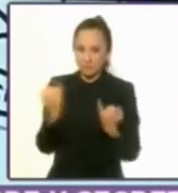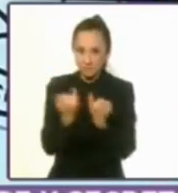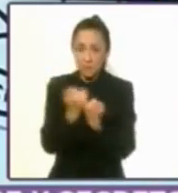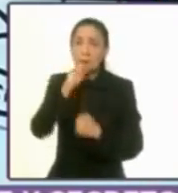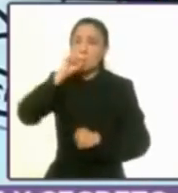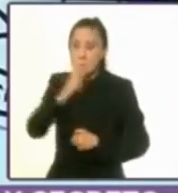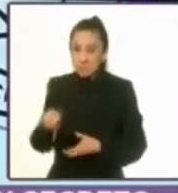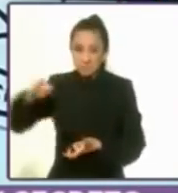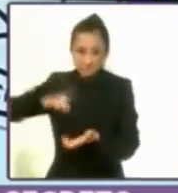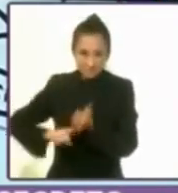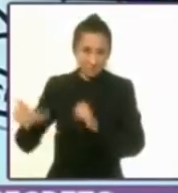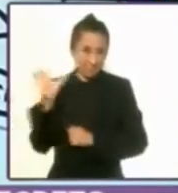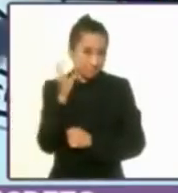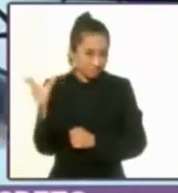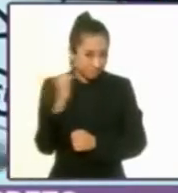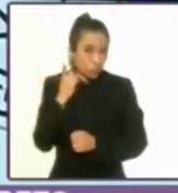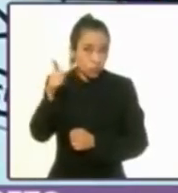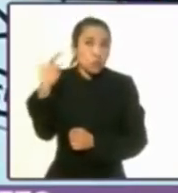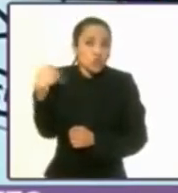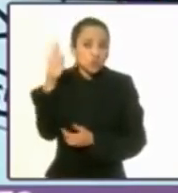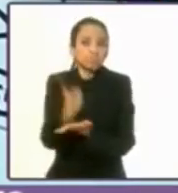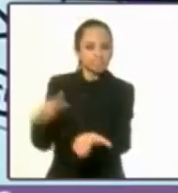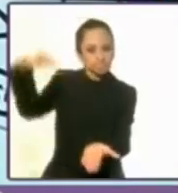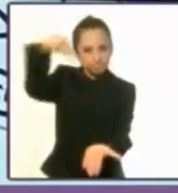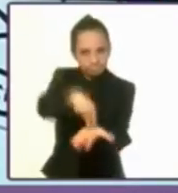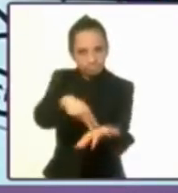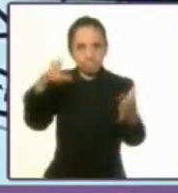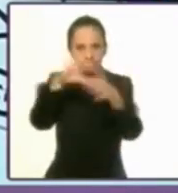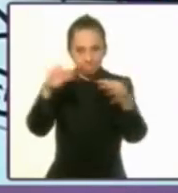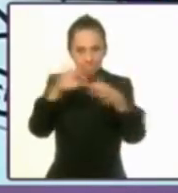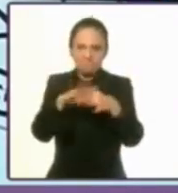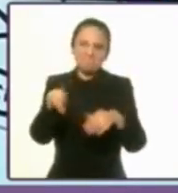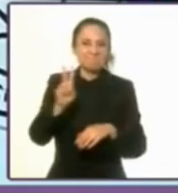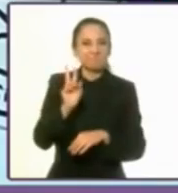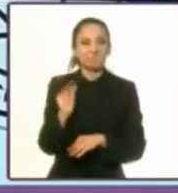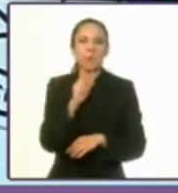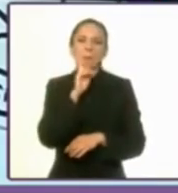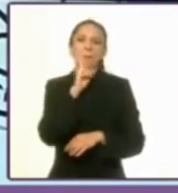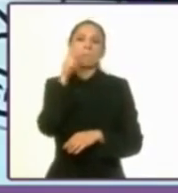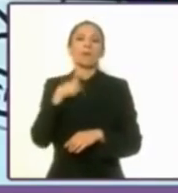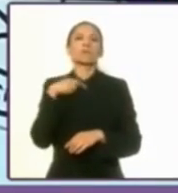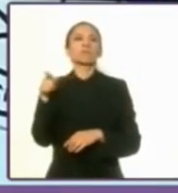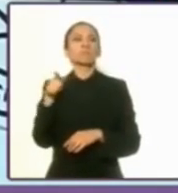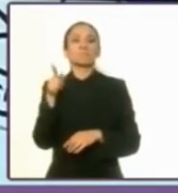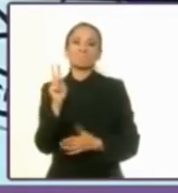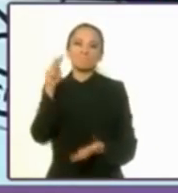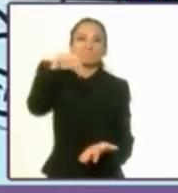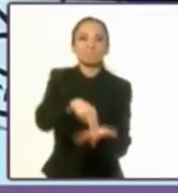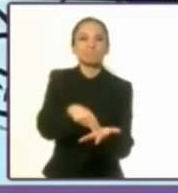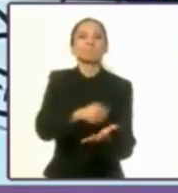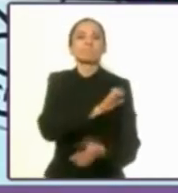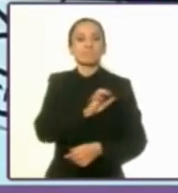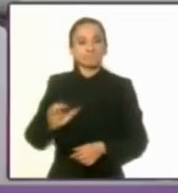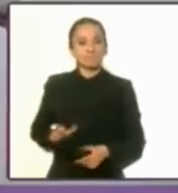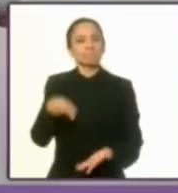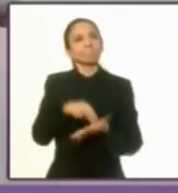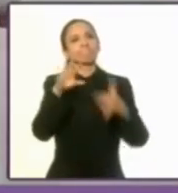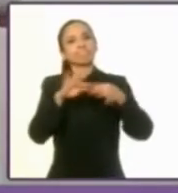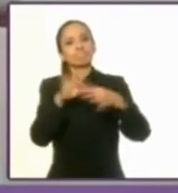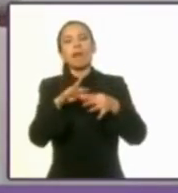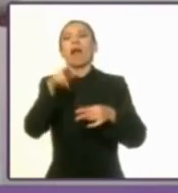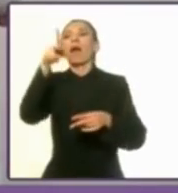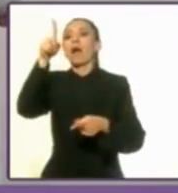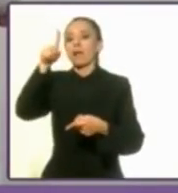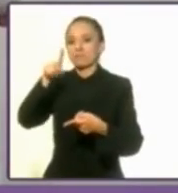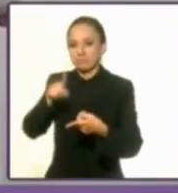debiste haber comparecido y en tu lugar preferiste lanzarse como candidata justo ese día en que debiste haber tiene tiempo